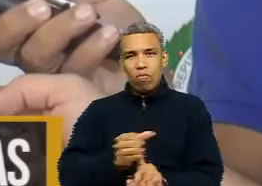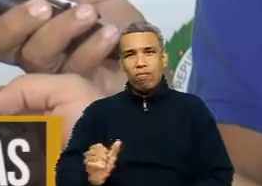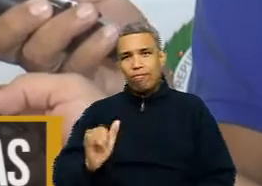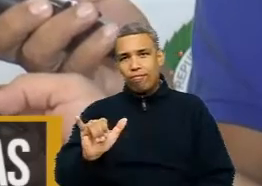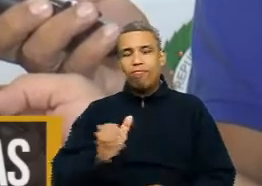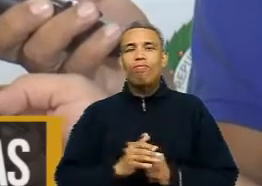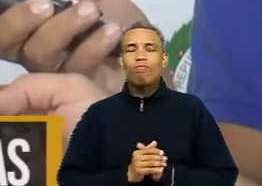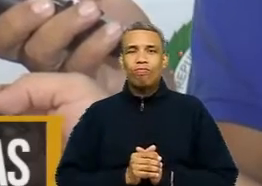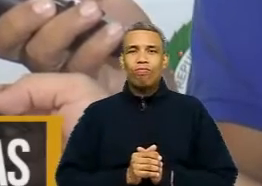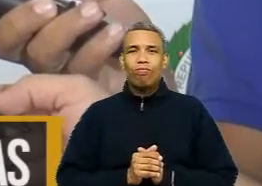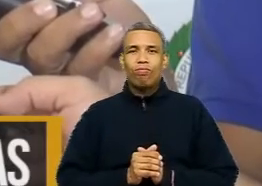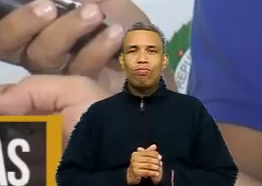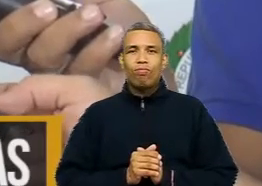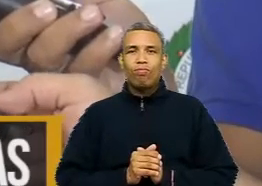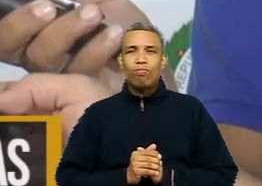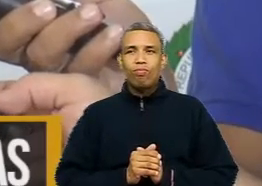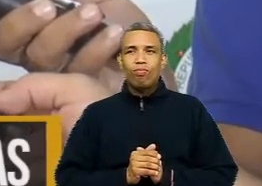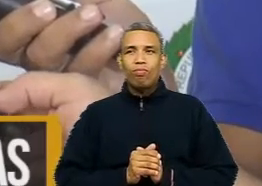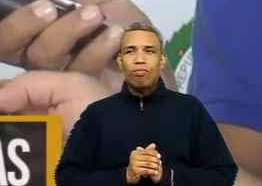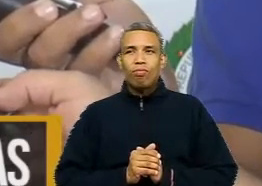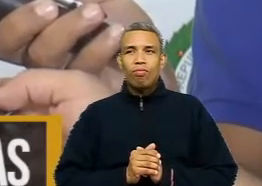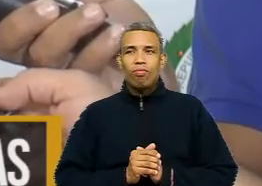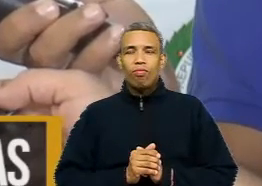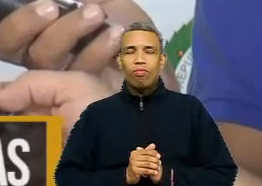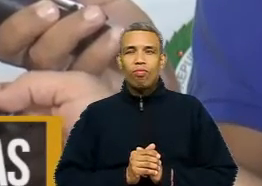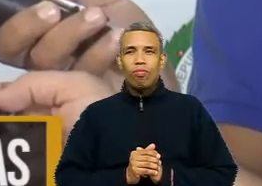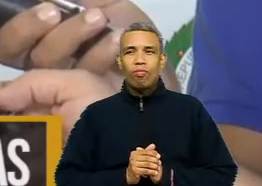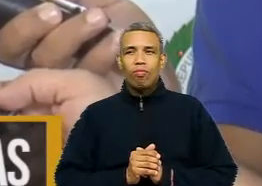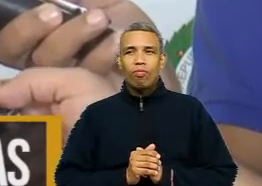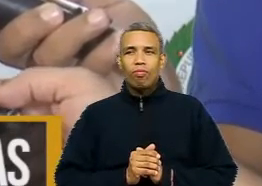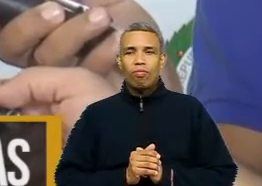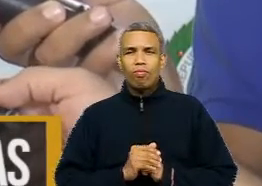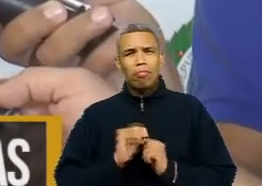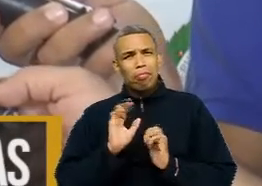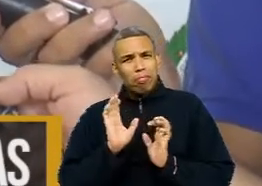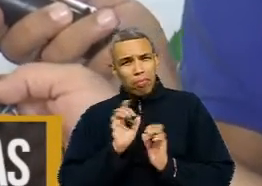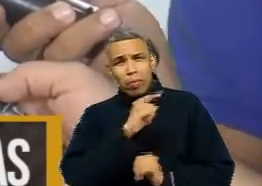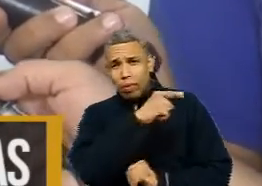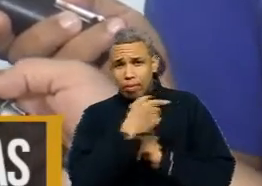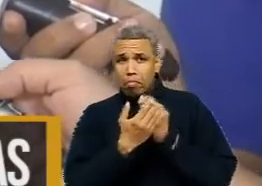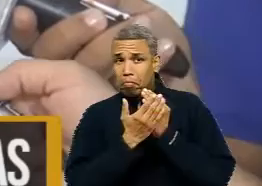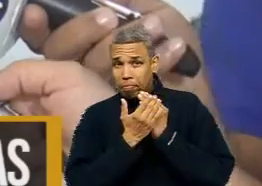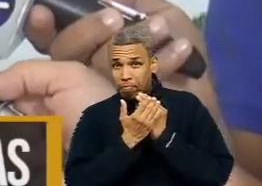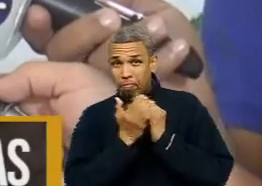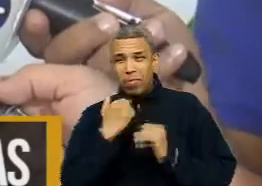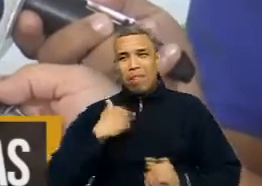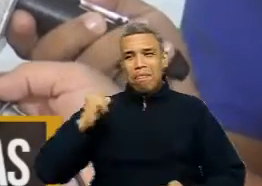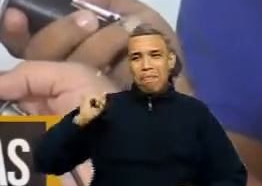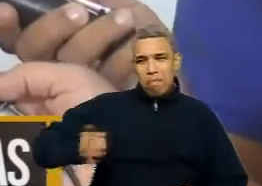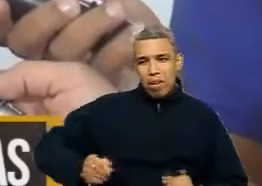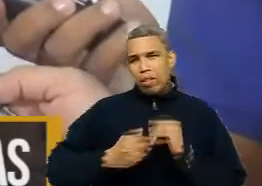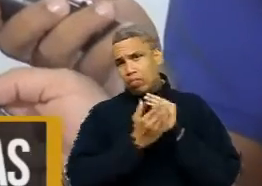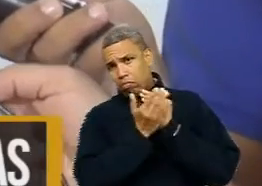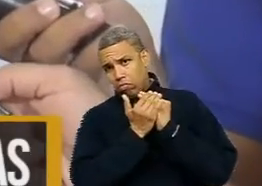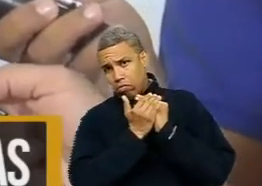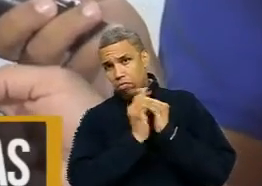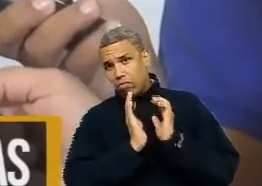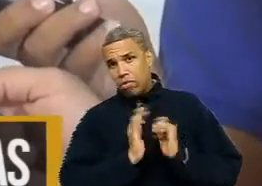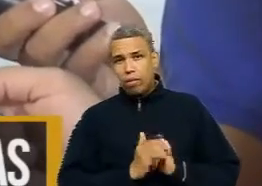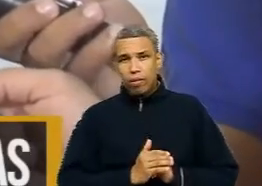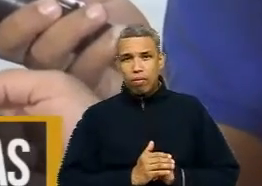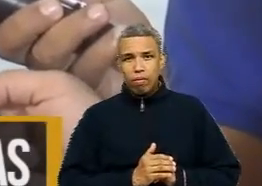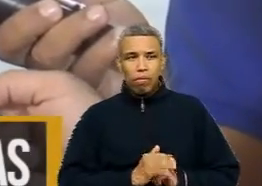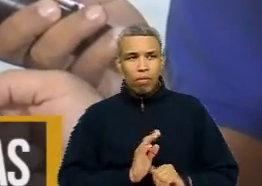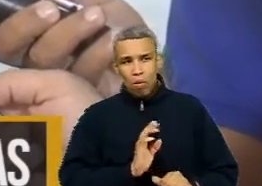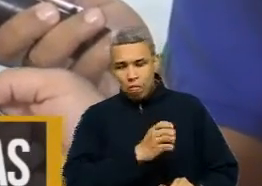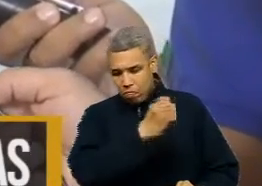llamamos como SPOA, había sido denunciada bajo noticia criminal ante las autoridades, lo cual nos da la captura